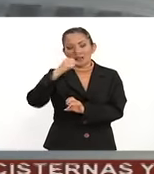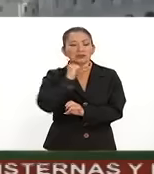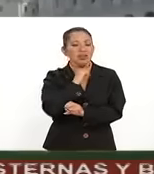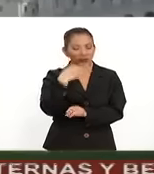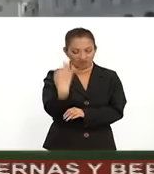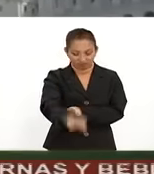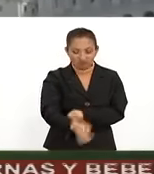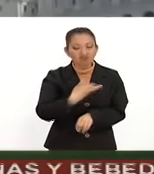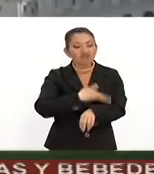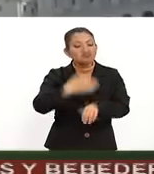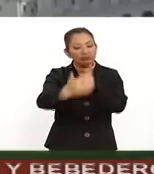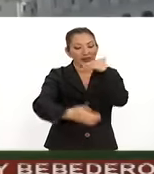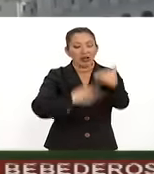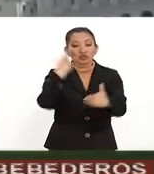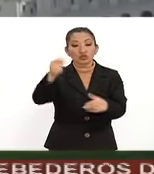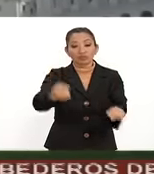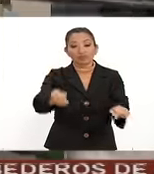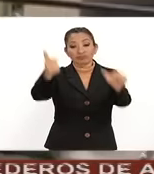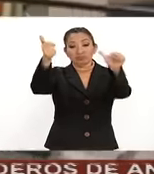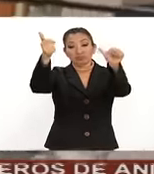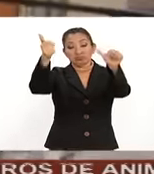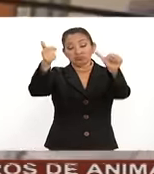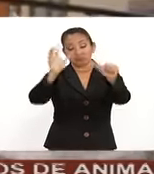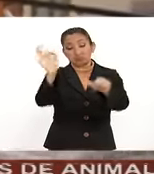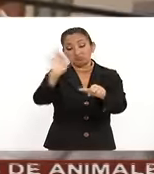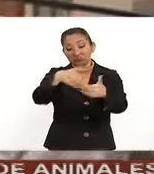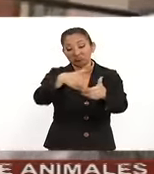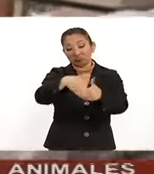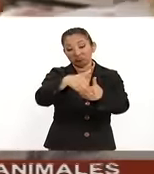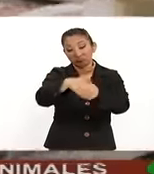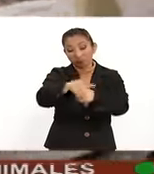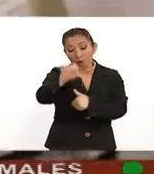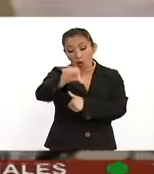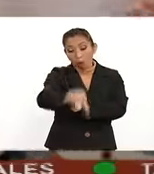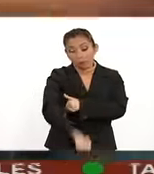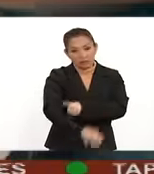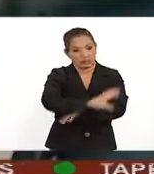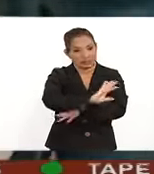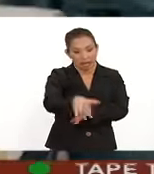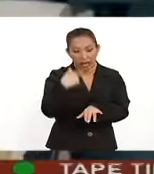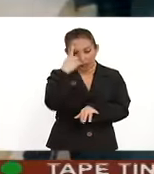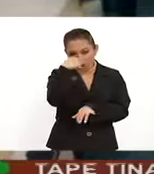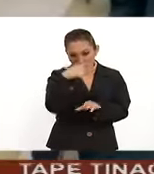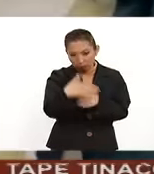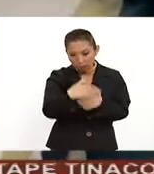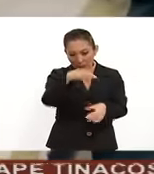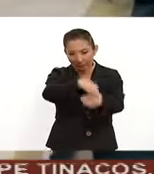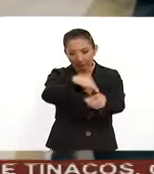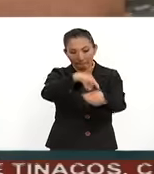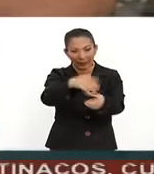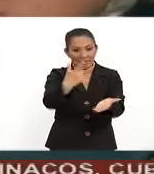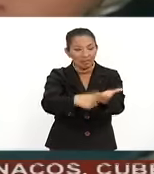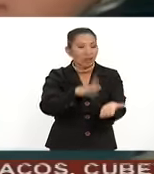el proceso de su derogación y se tiene previsto que hoy ya en unas horas se vote en la Cámara de